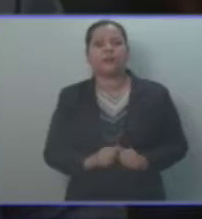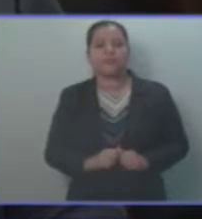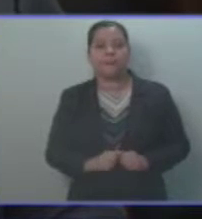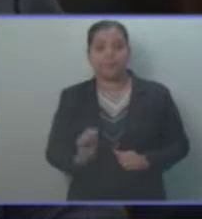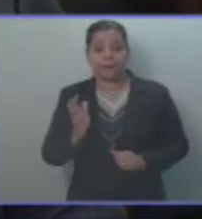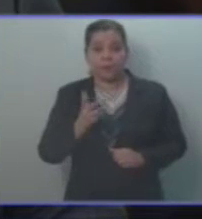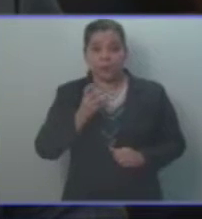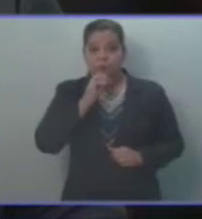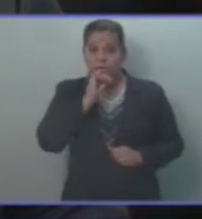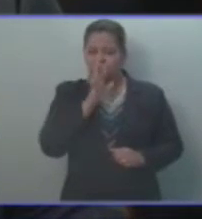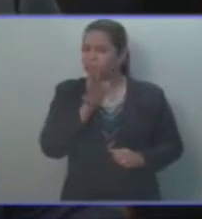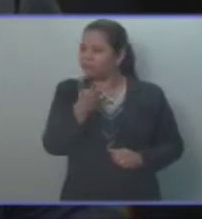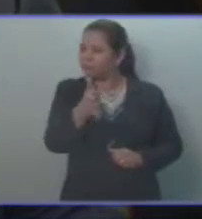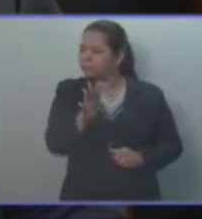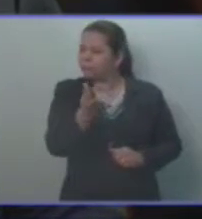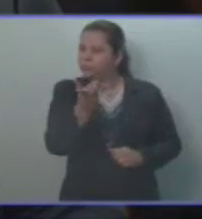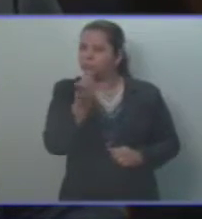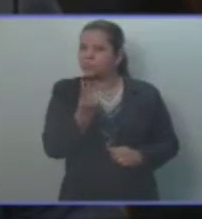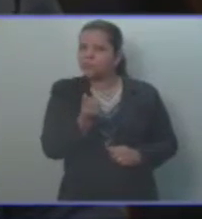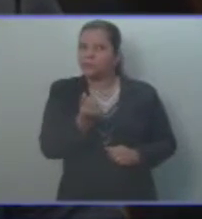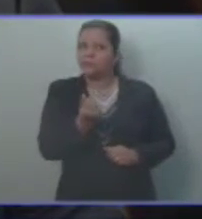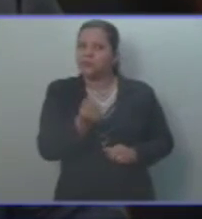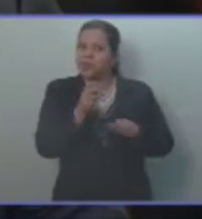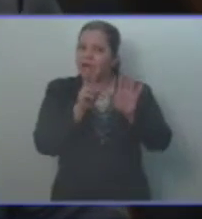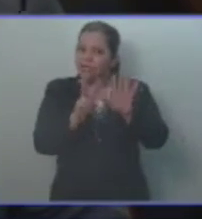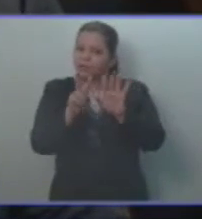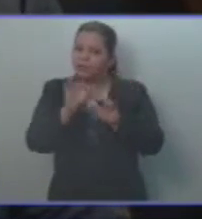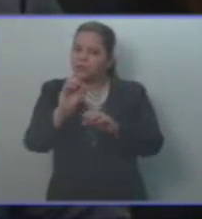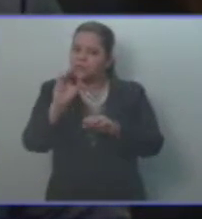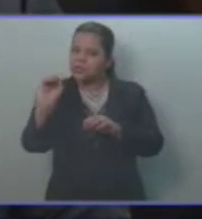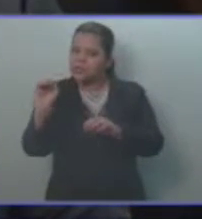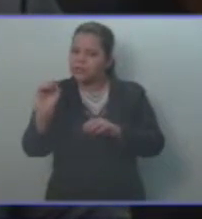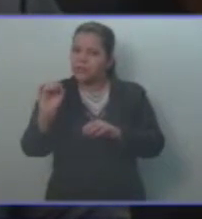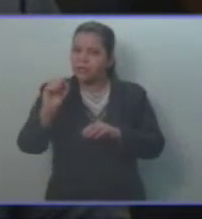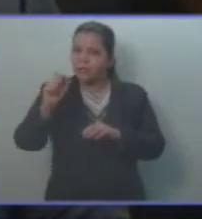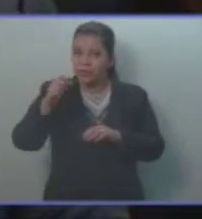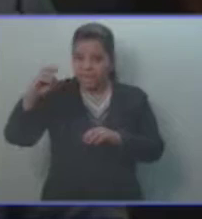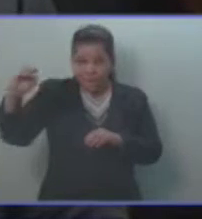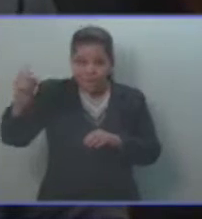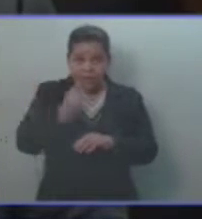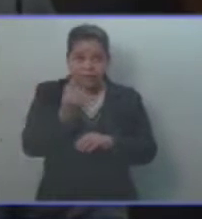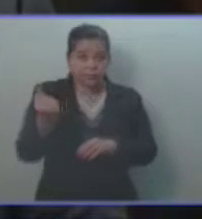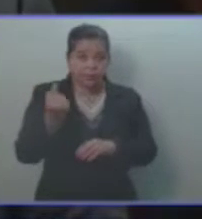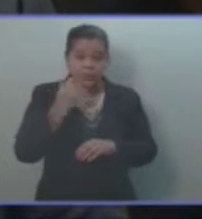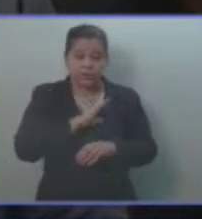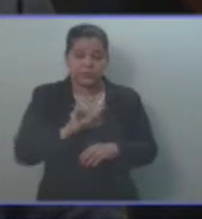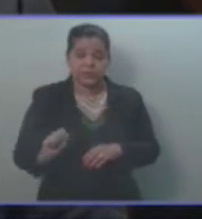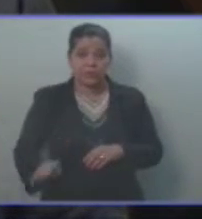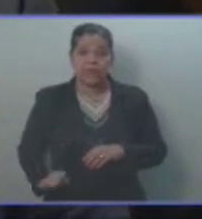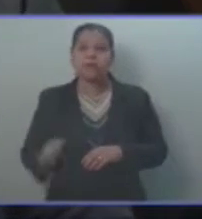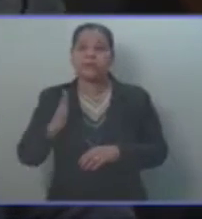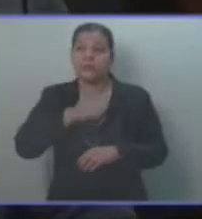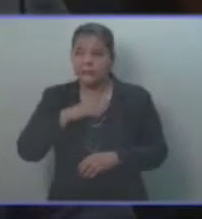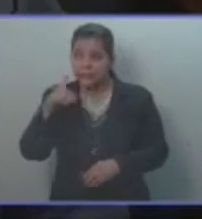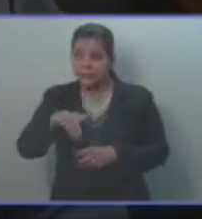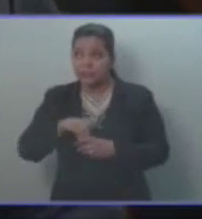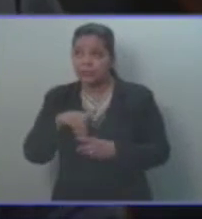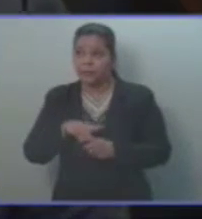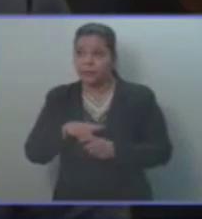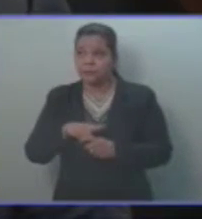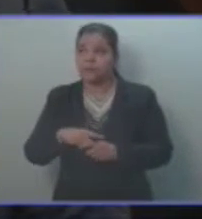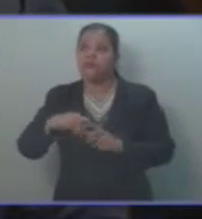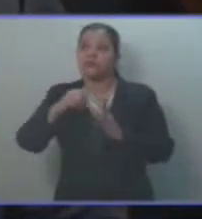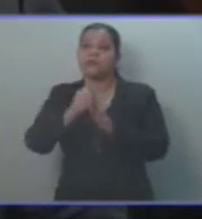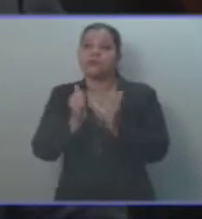Estamos hablando de aproximadamente 700.000 personas salvadoreñas que tienen algún tipo de discapacidad. Y el